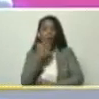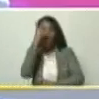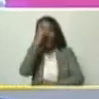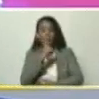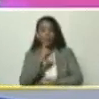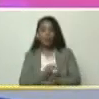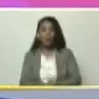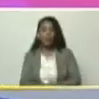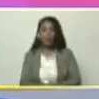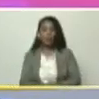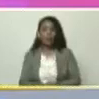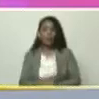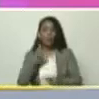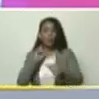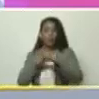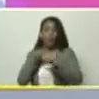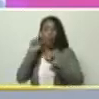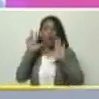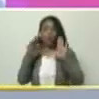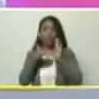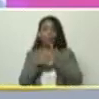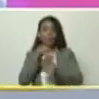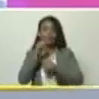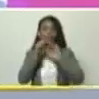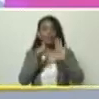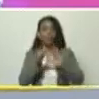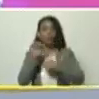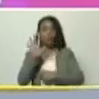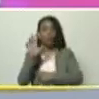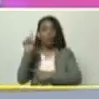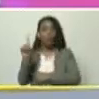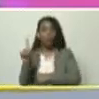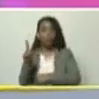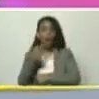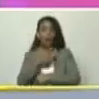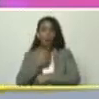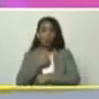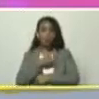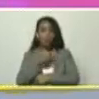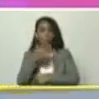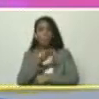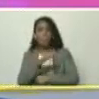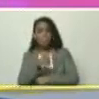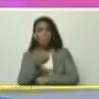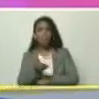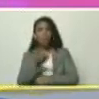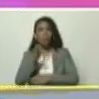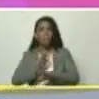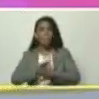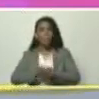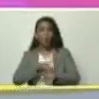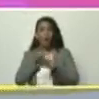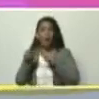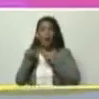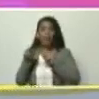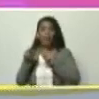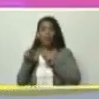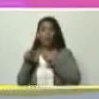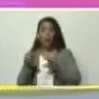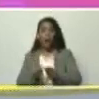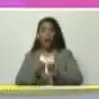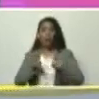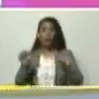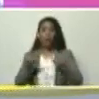discapacidad. Y encontramos 8.651. Nos parece importante porque eso es...